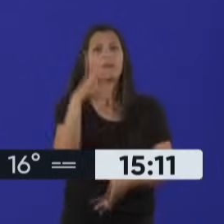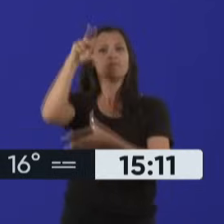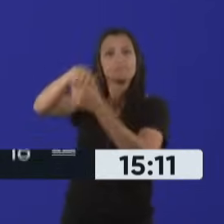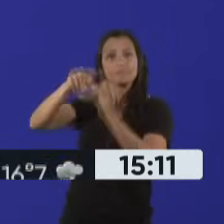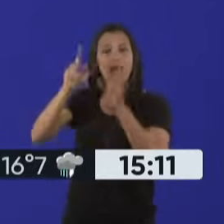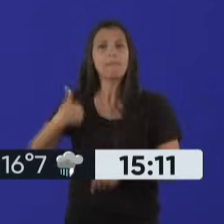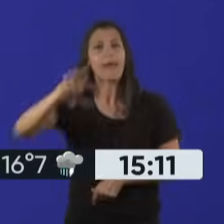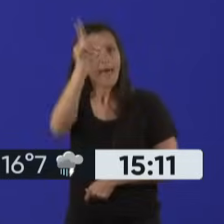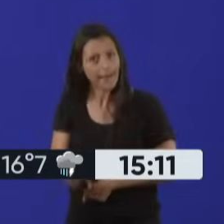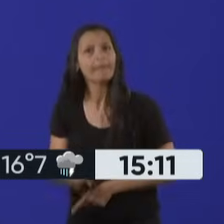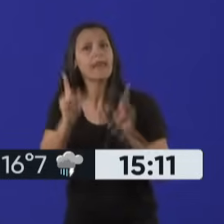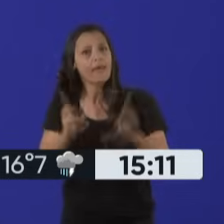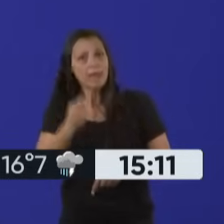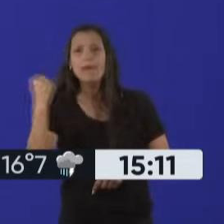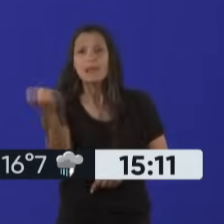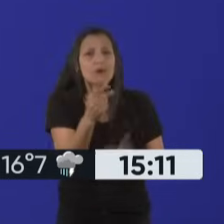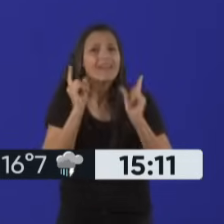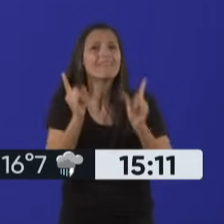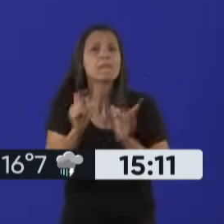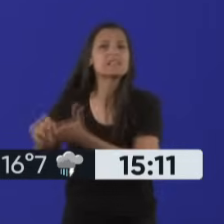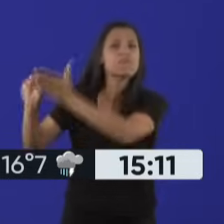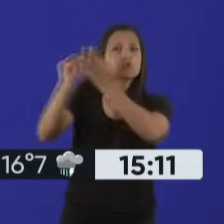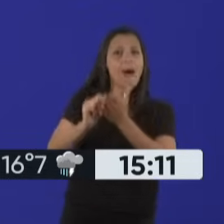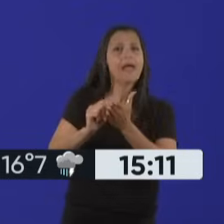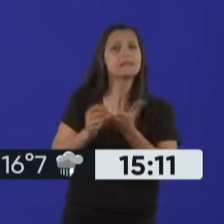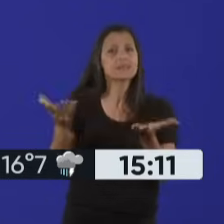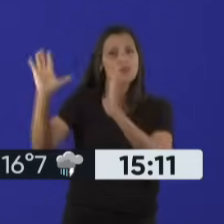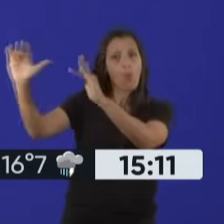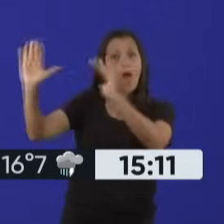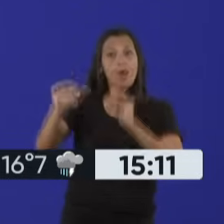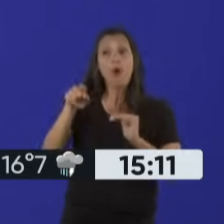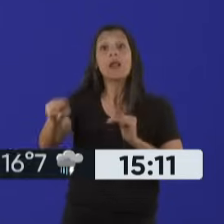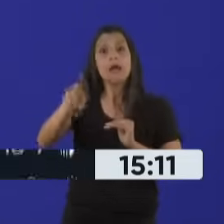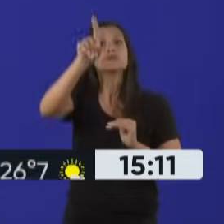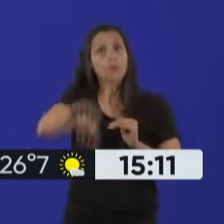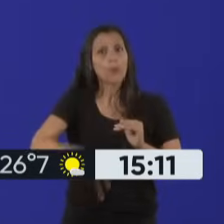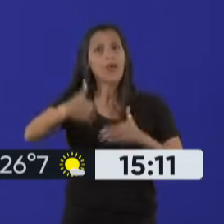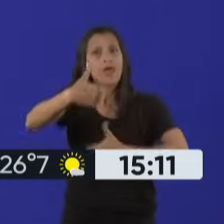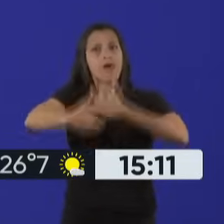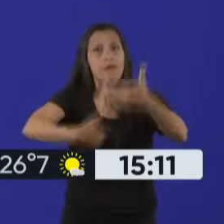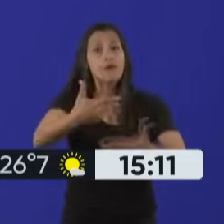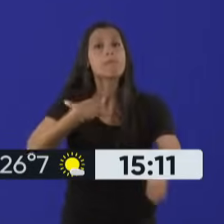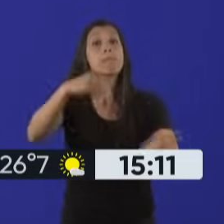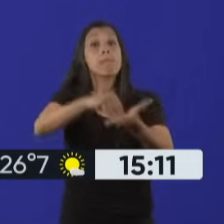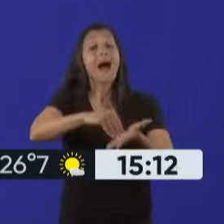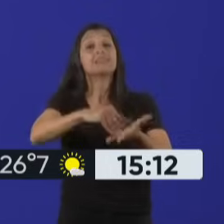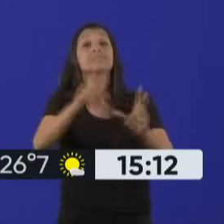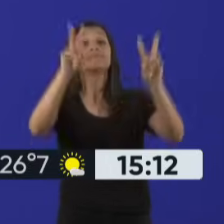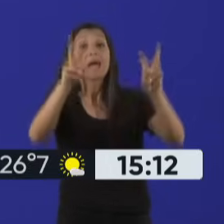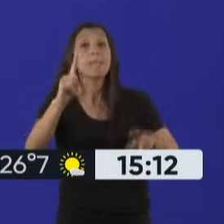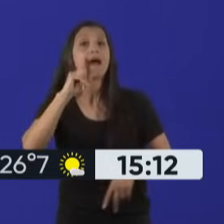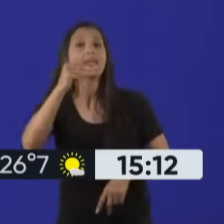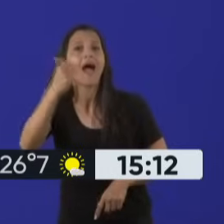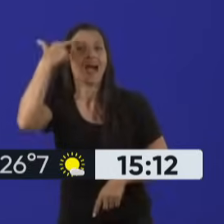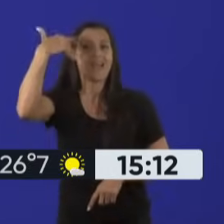Y eso, digamos, va a facilitar todos los desarrollos de inteligencia artificial que estamos pensando que